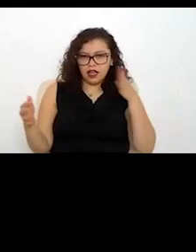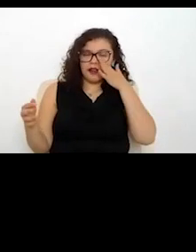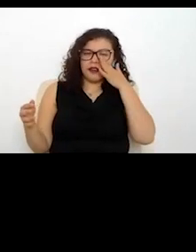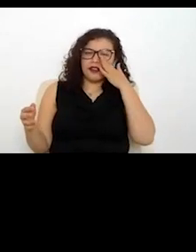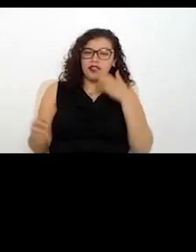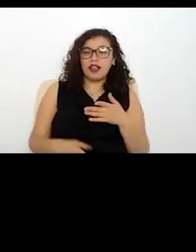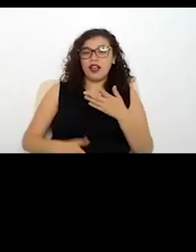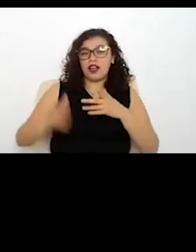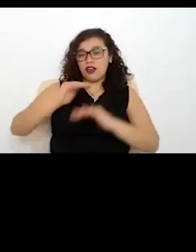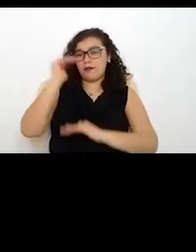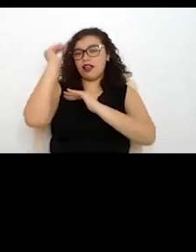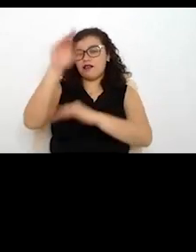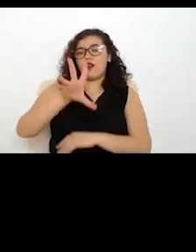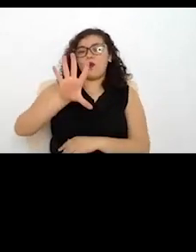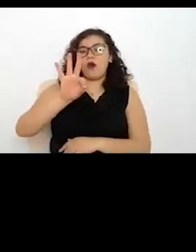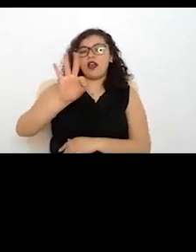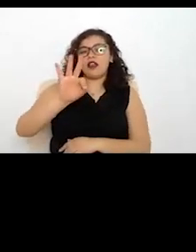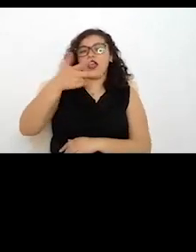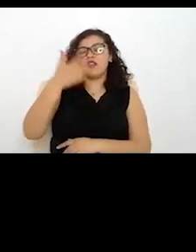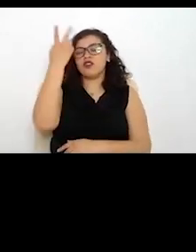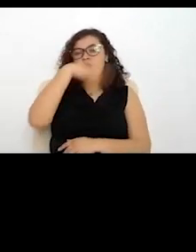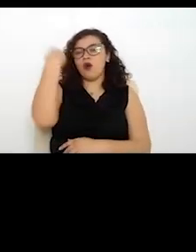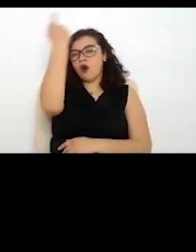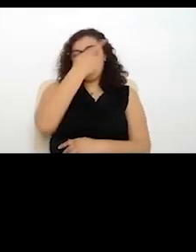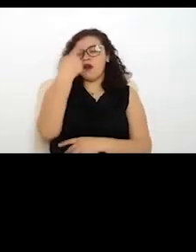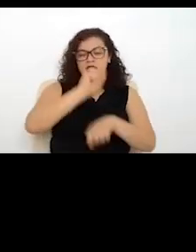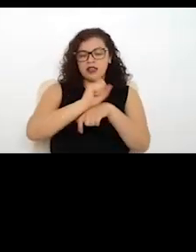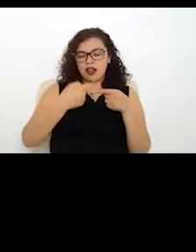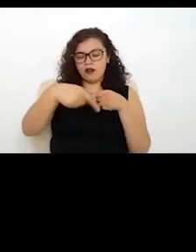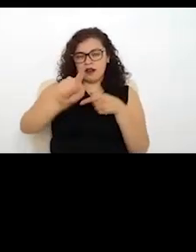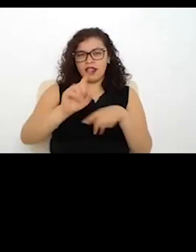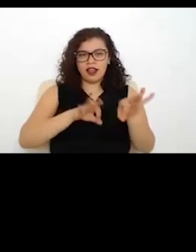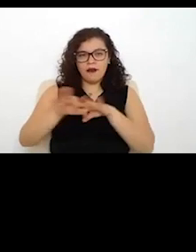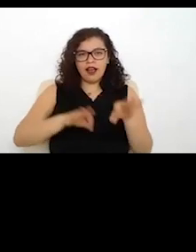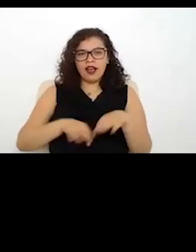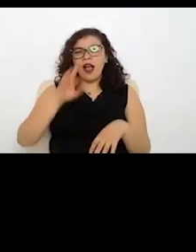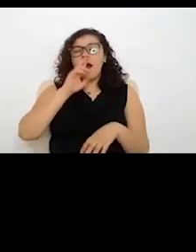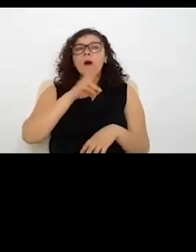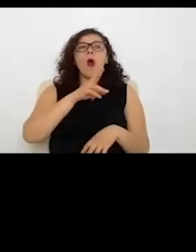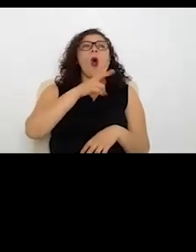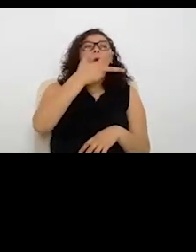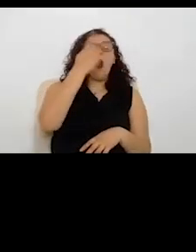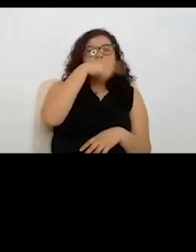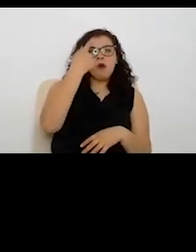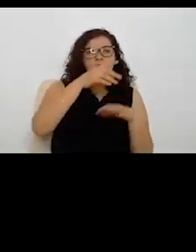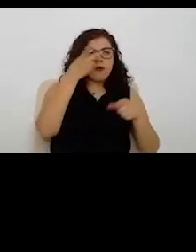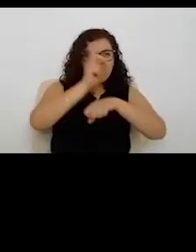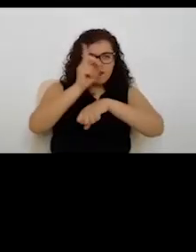jornada máxima que es de 48 horas semanales, idealmente de 8 horas diarias. Por